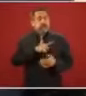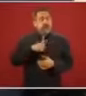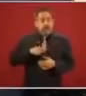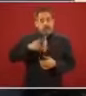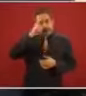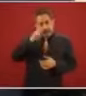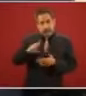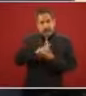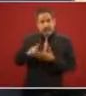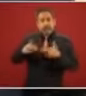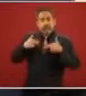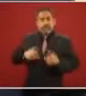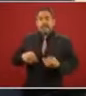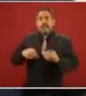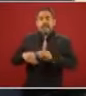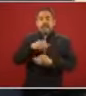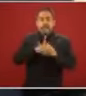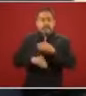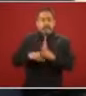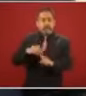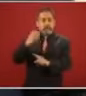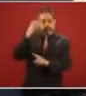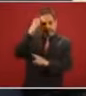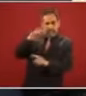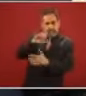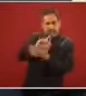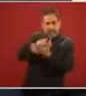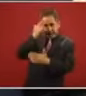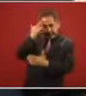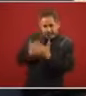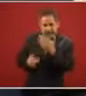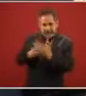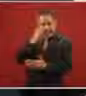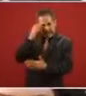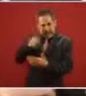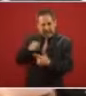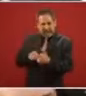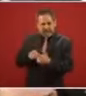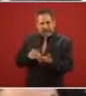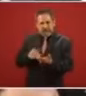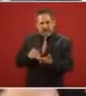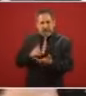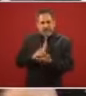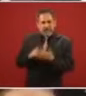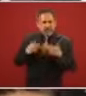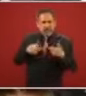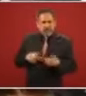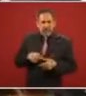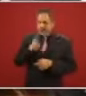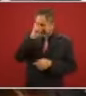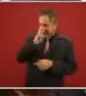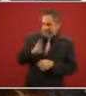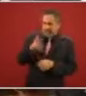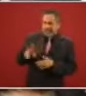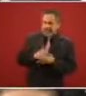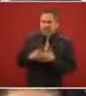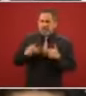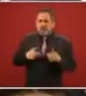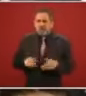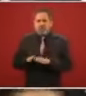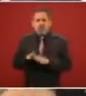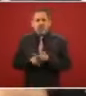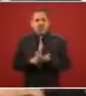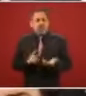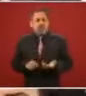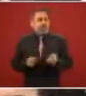los derechos humanos también de los criminales. ¿A qué se refiere con respetar estos derechos humanos? Hubo